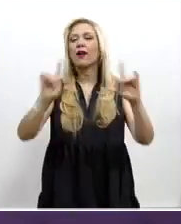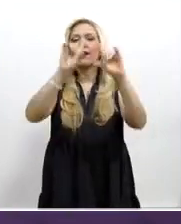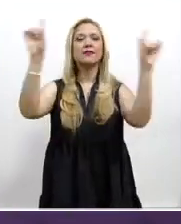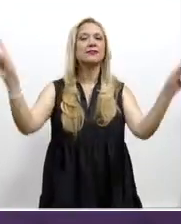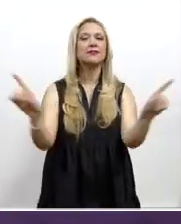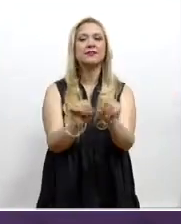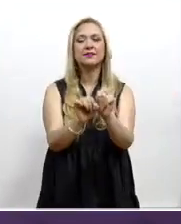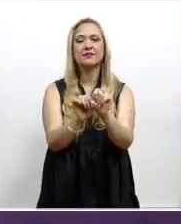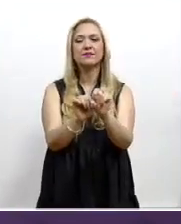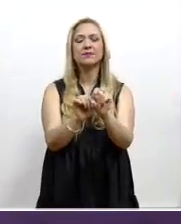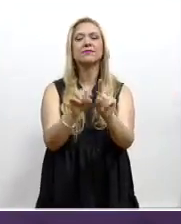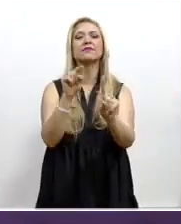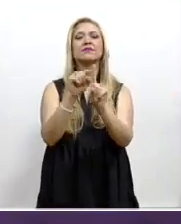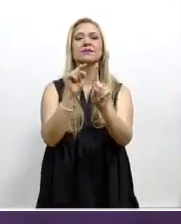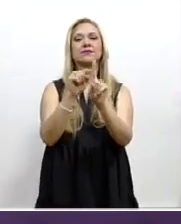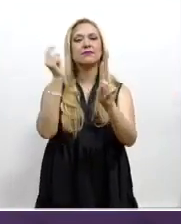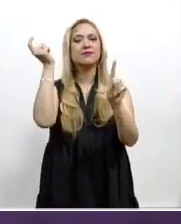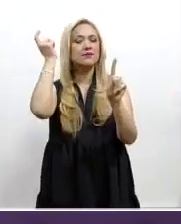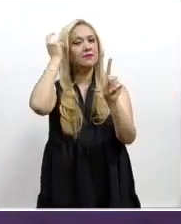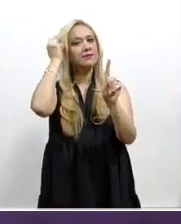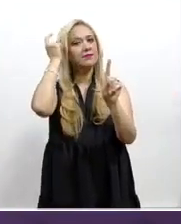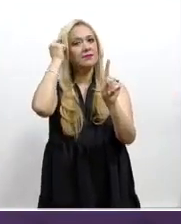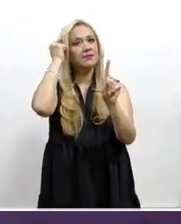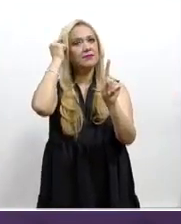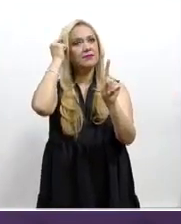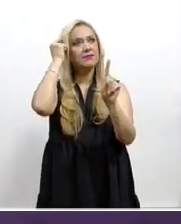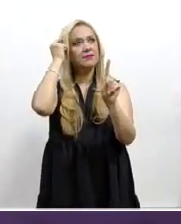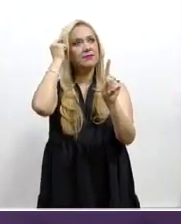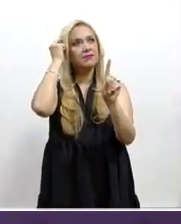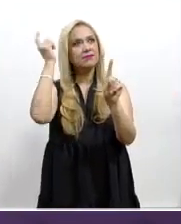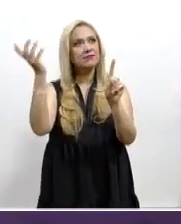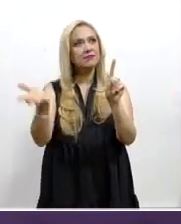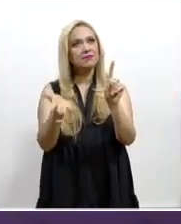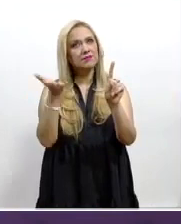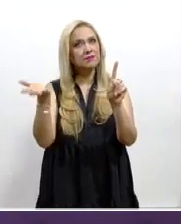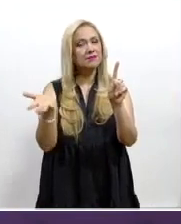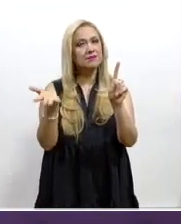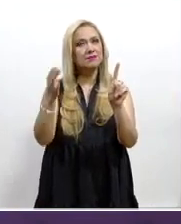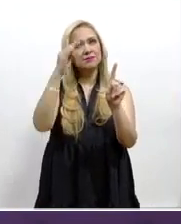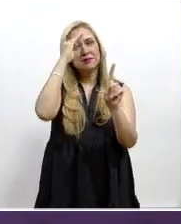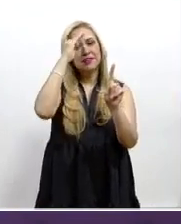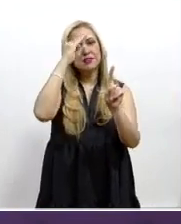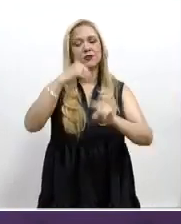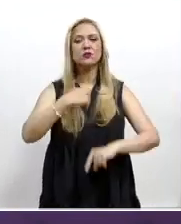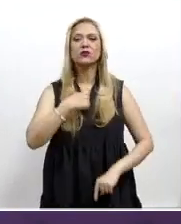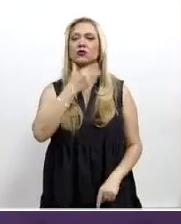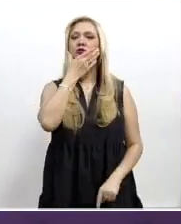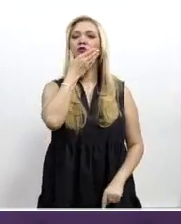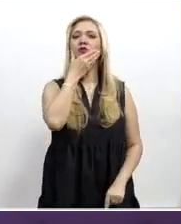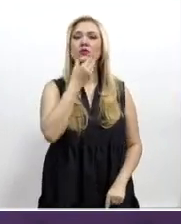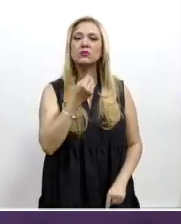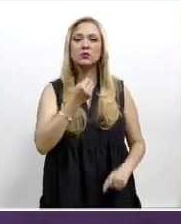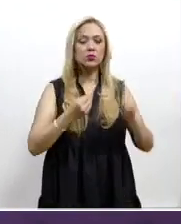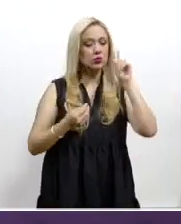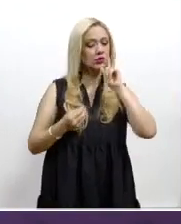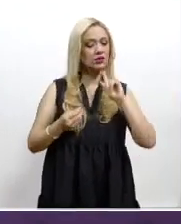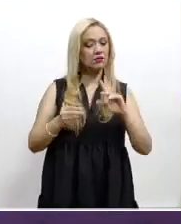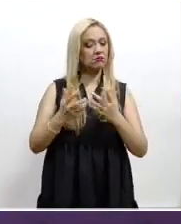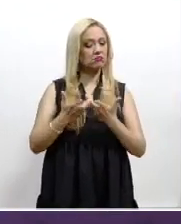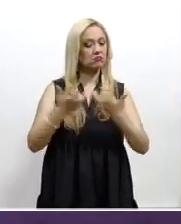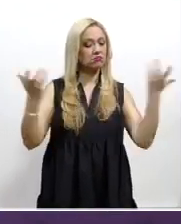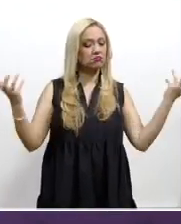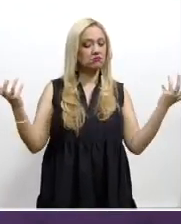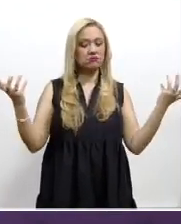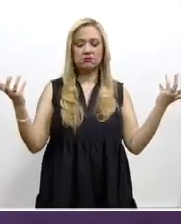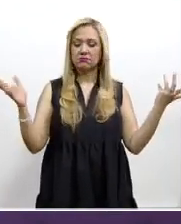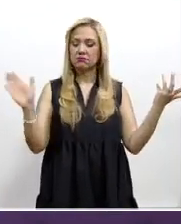en asumir una actitud de dejar de establecer una sociedad en la que seamos nosotros y ellas, en la que seamos los